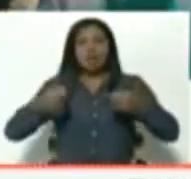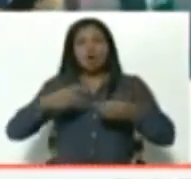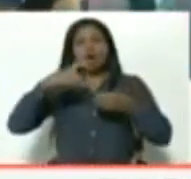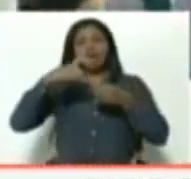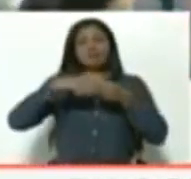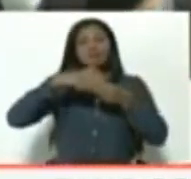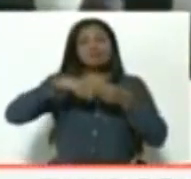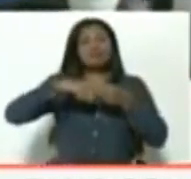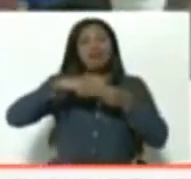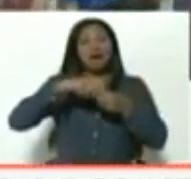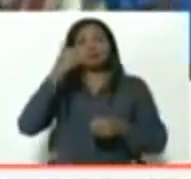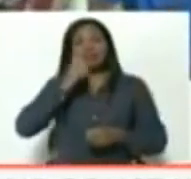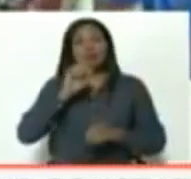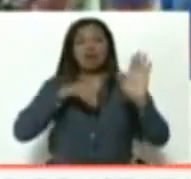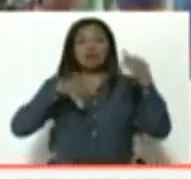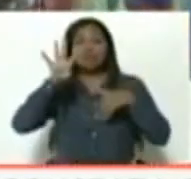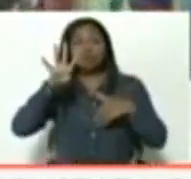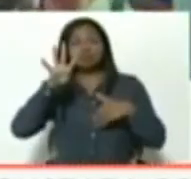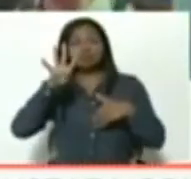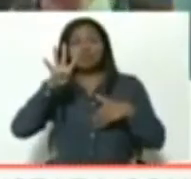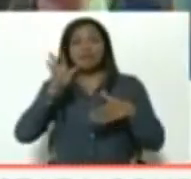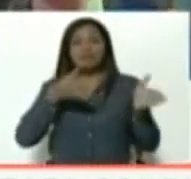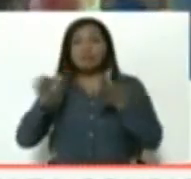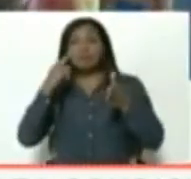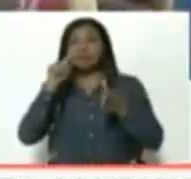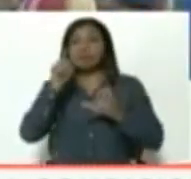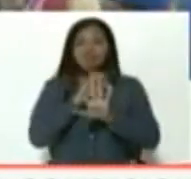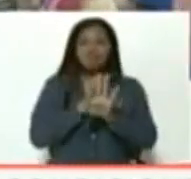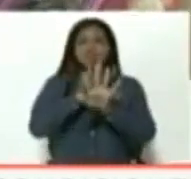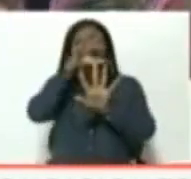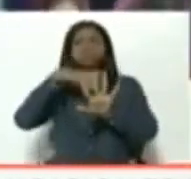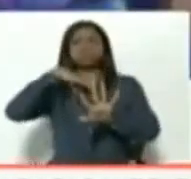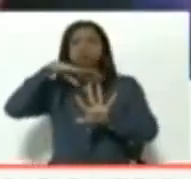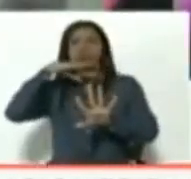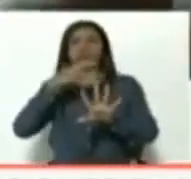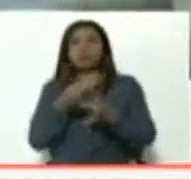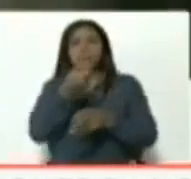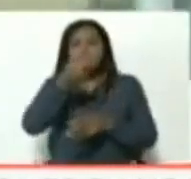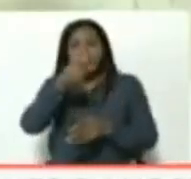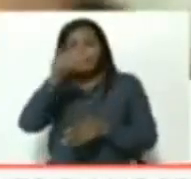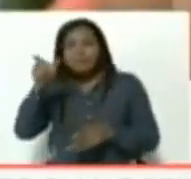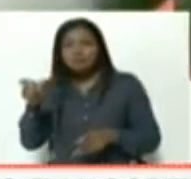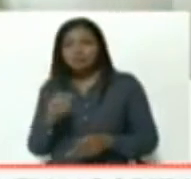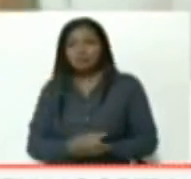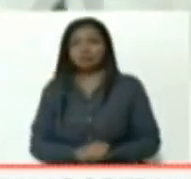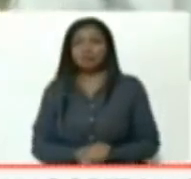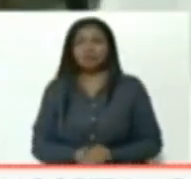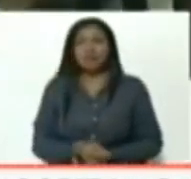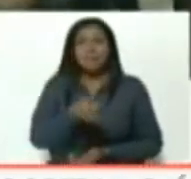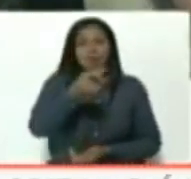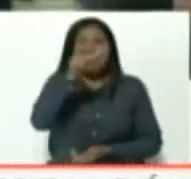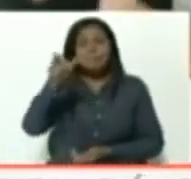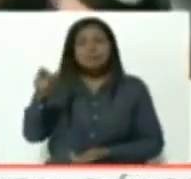hoy, sábado 14 de marzo. Fíjense cómo hay una muy poca cantidad de personas